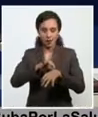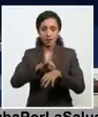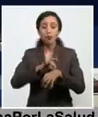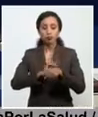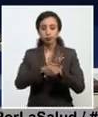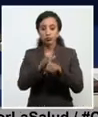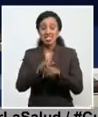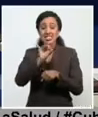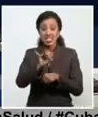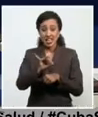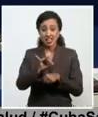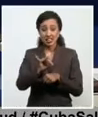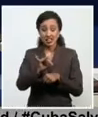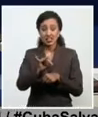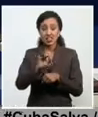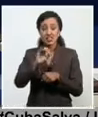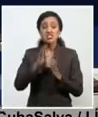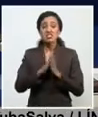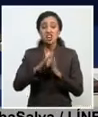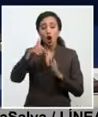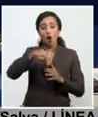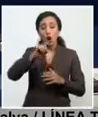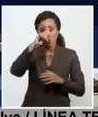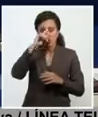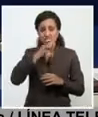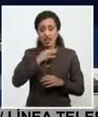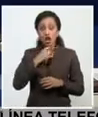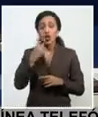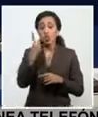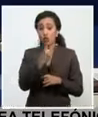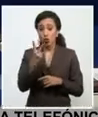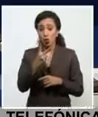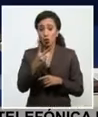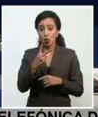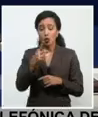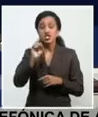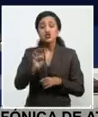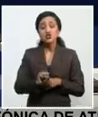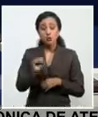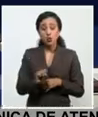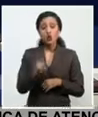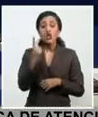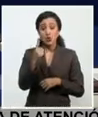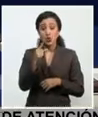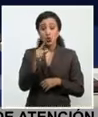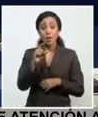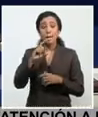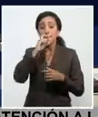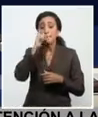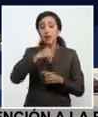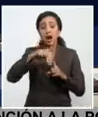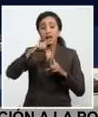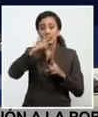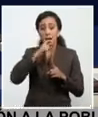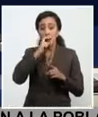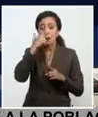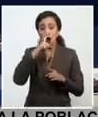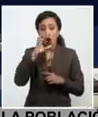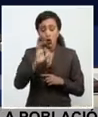San José de la Lajada, 2 casos en Melena del Sur y 1 caso en Batabanó y 1 caso en